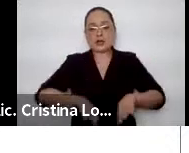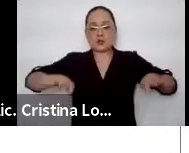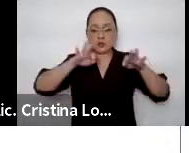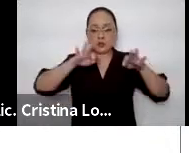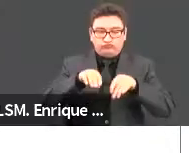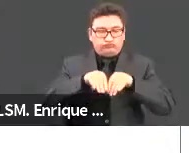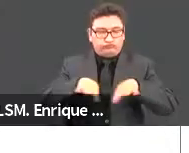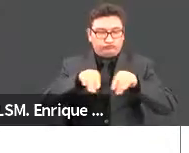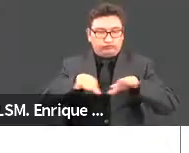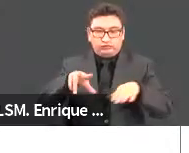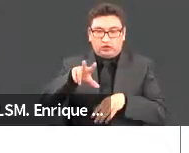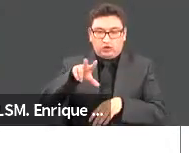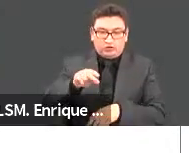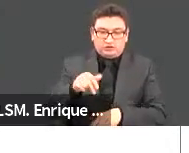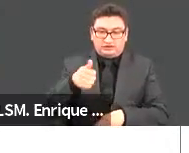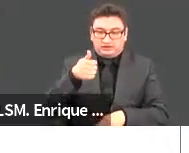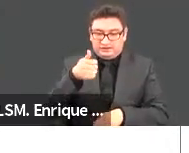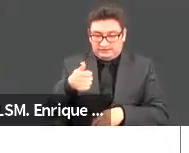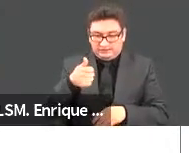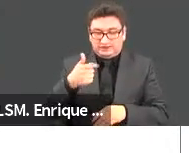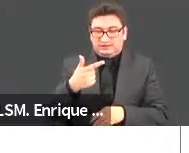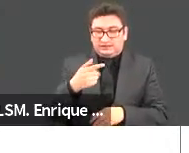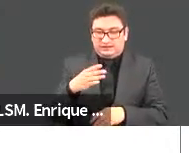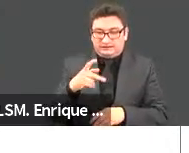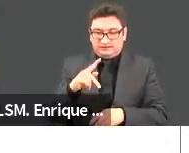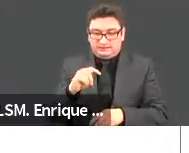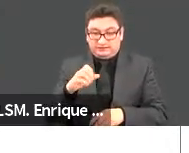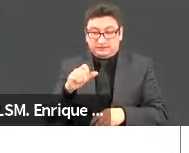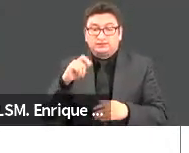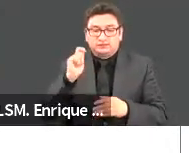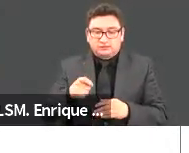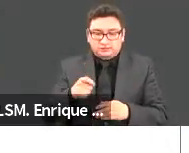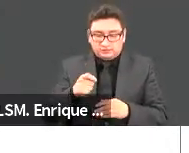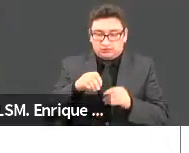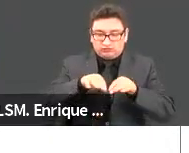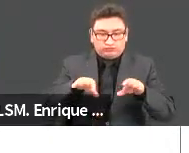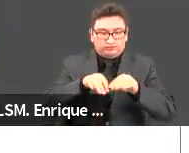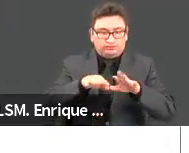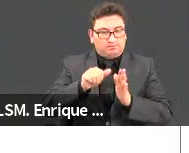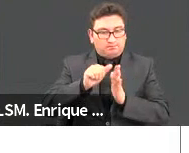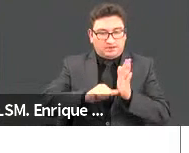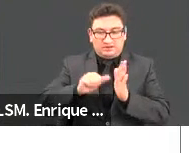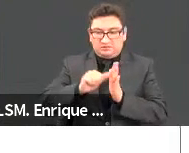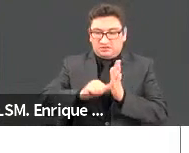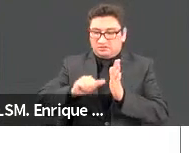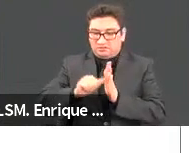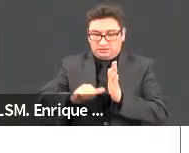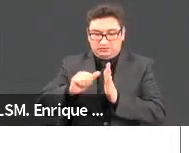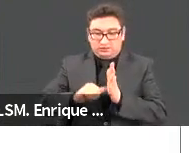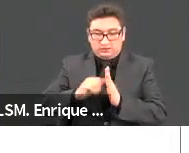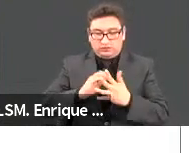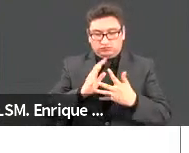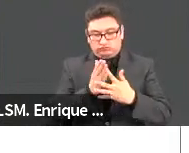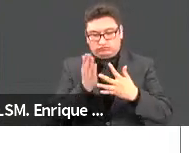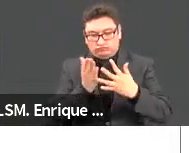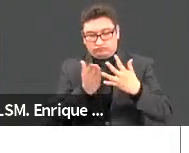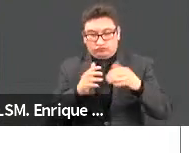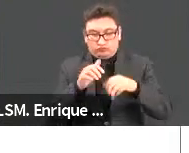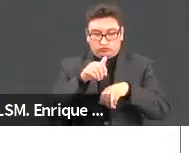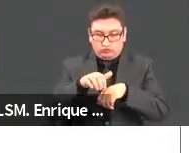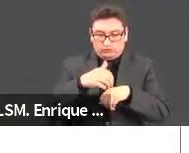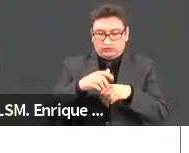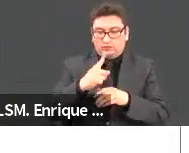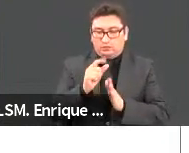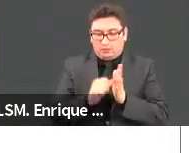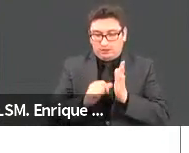publicaron 86 gacetas. Su publicación era mensual y se clasificó en números. Cada mes